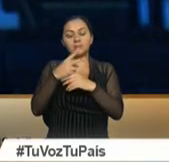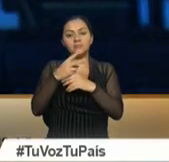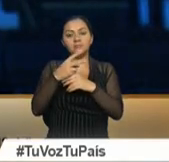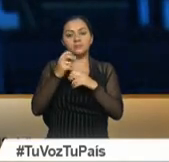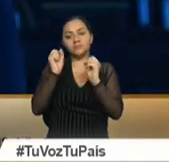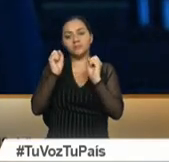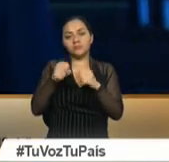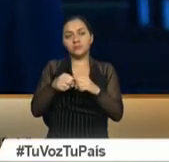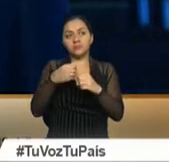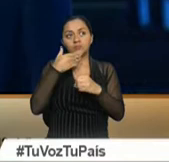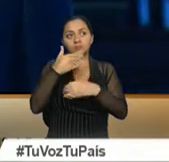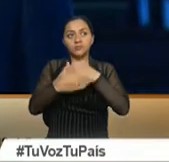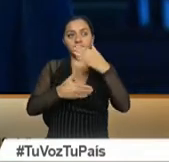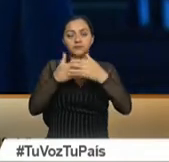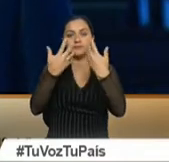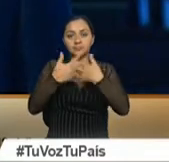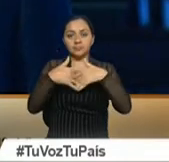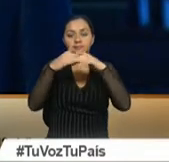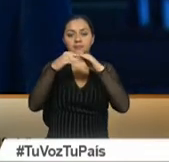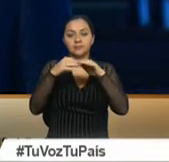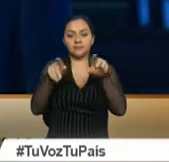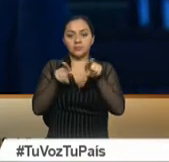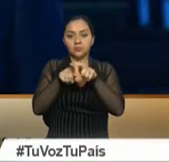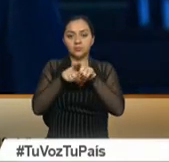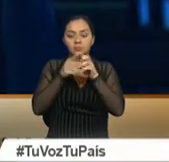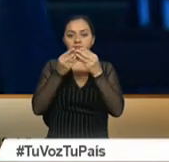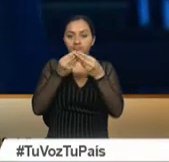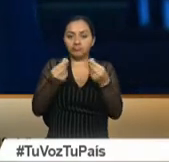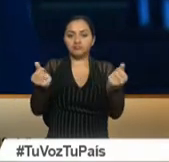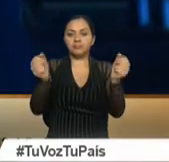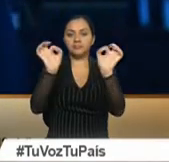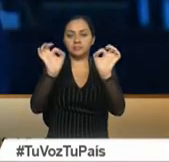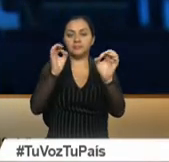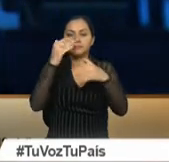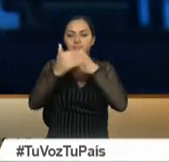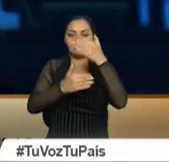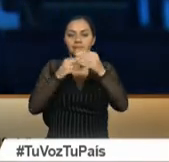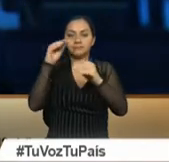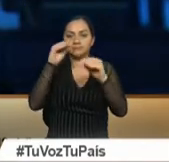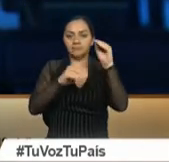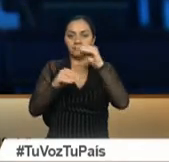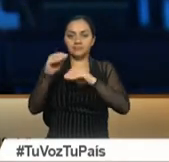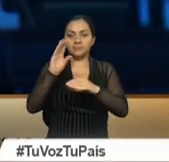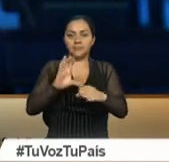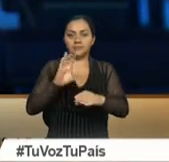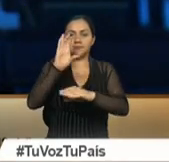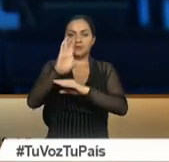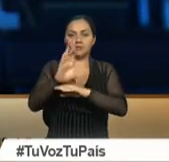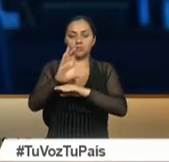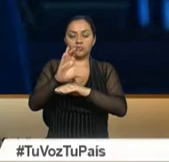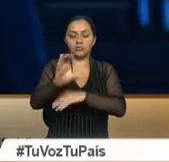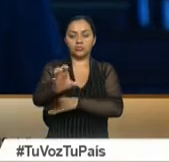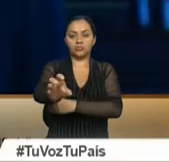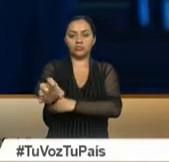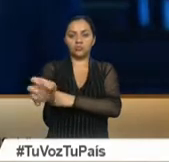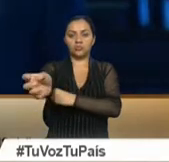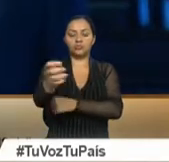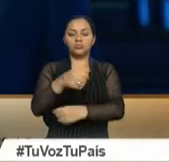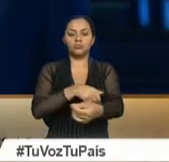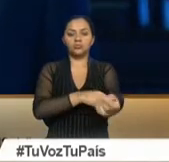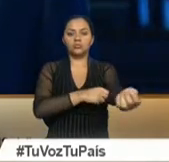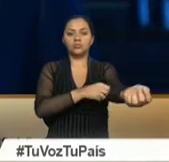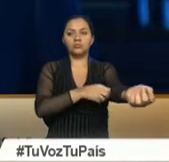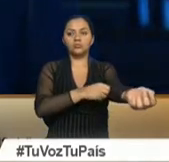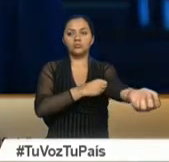puedan sostener una fluida concurrencia de inversión desde el